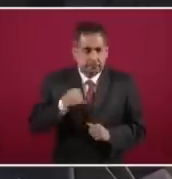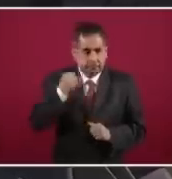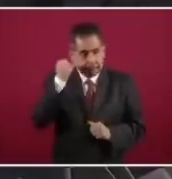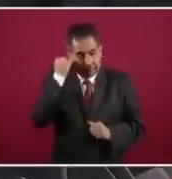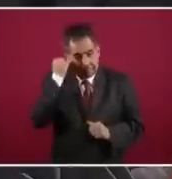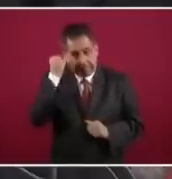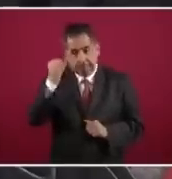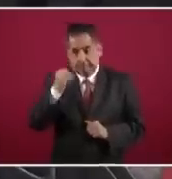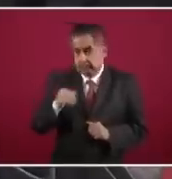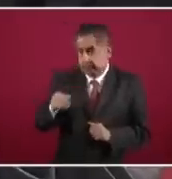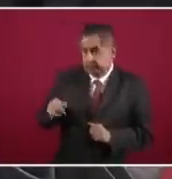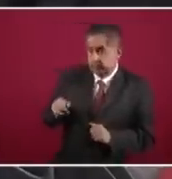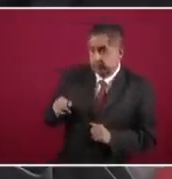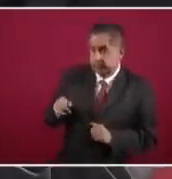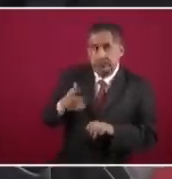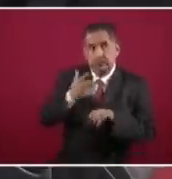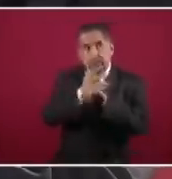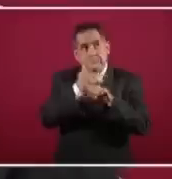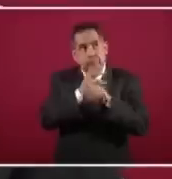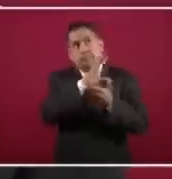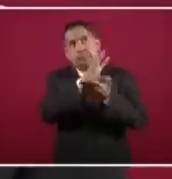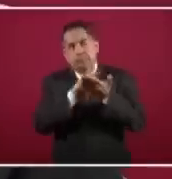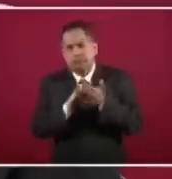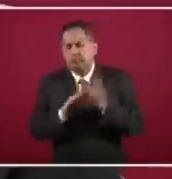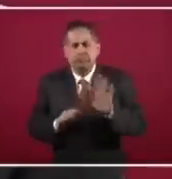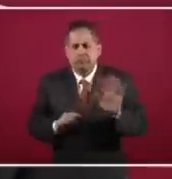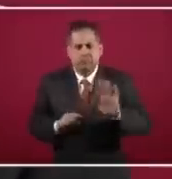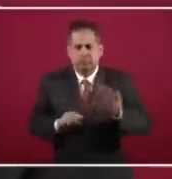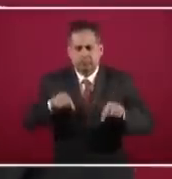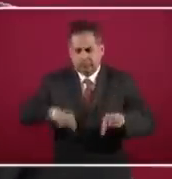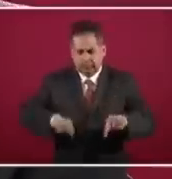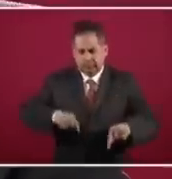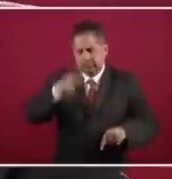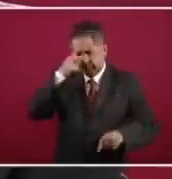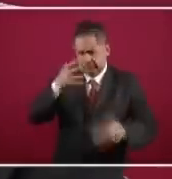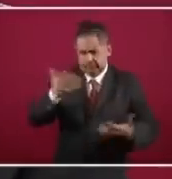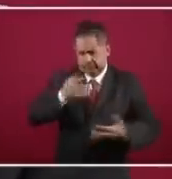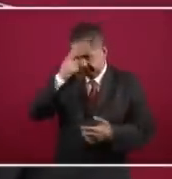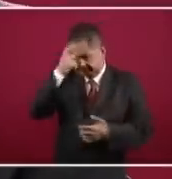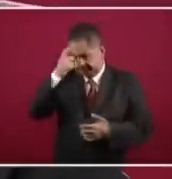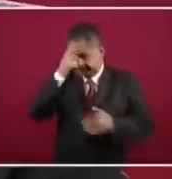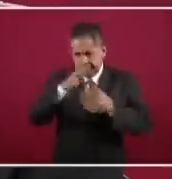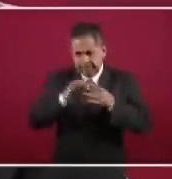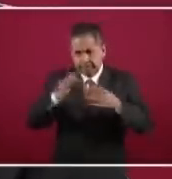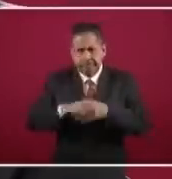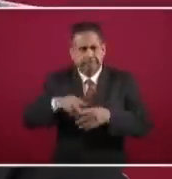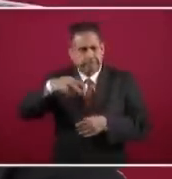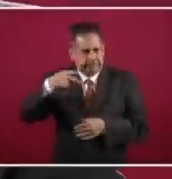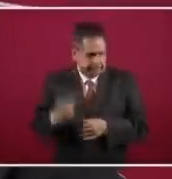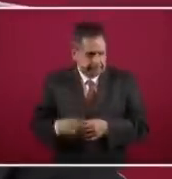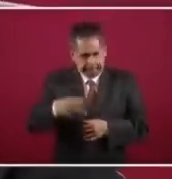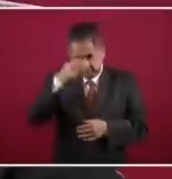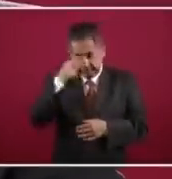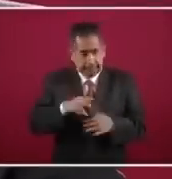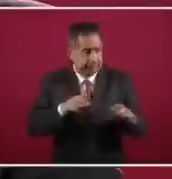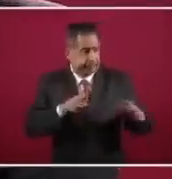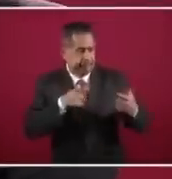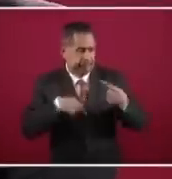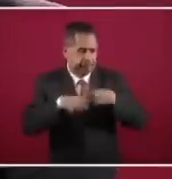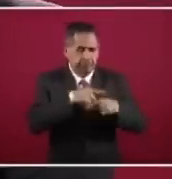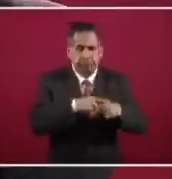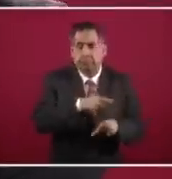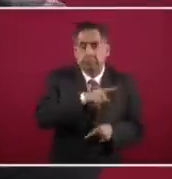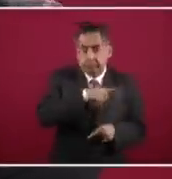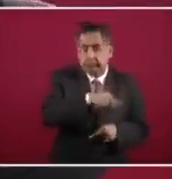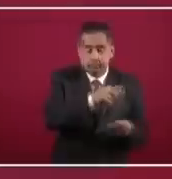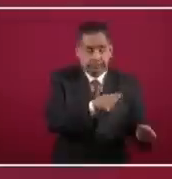inspirados en lo que hicieron en Estados Unidos, yo creo que esto ya lo venían trabajando los empresarios mexicanos, me